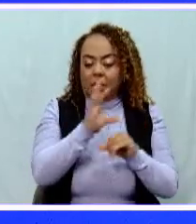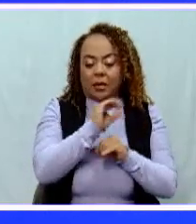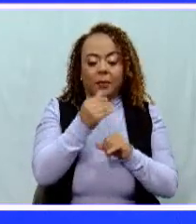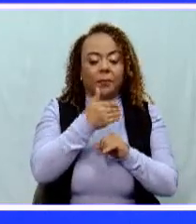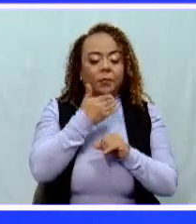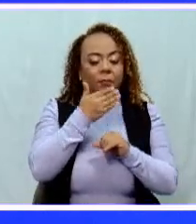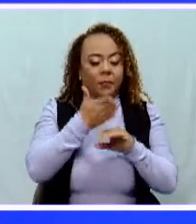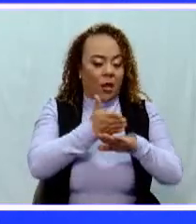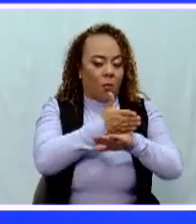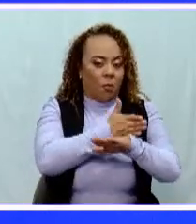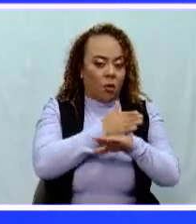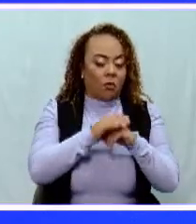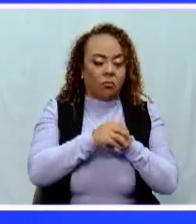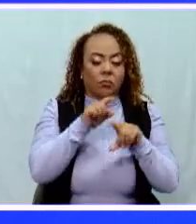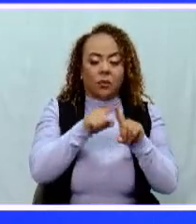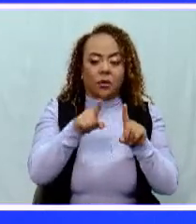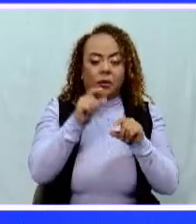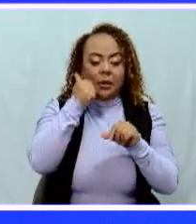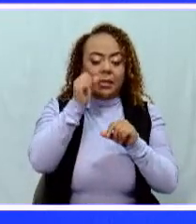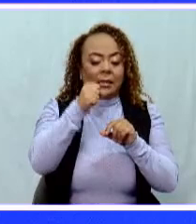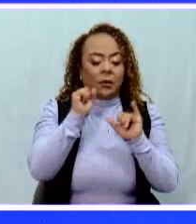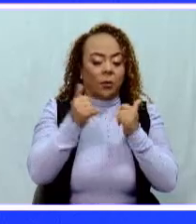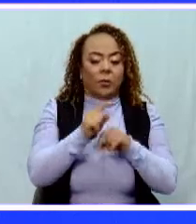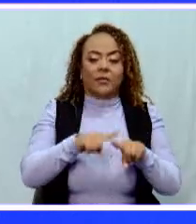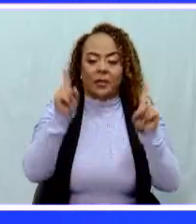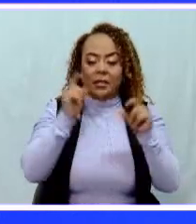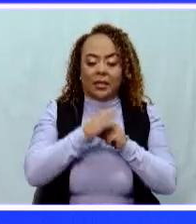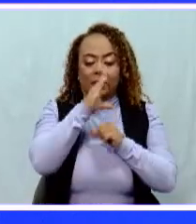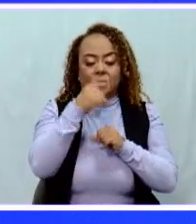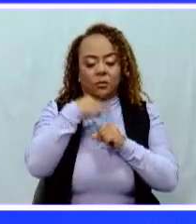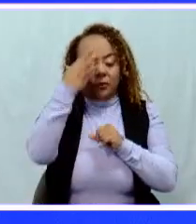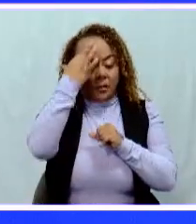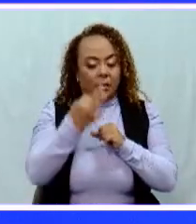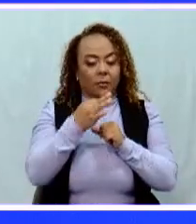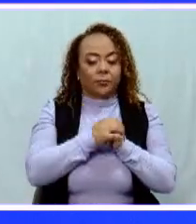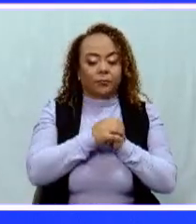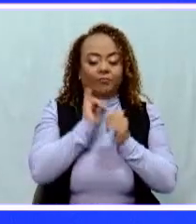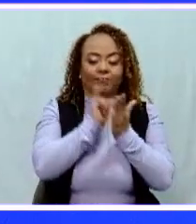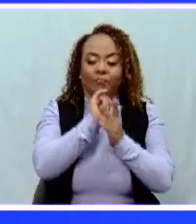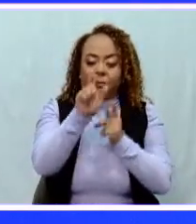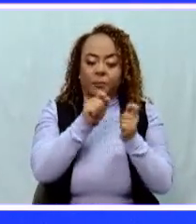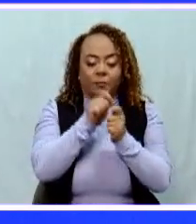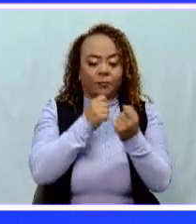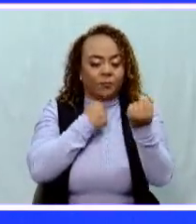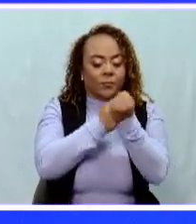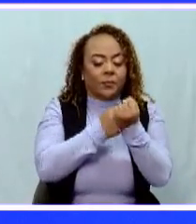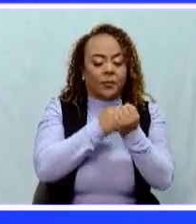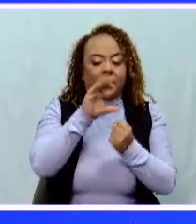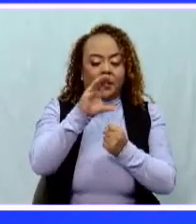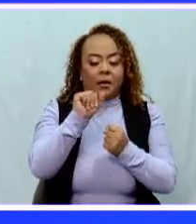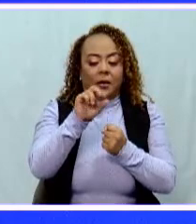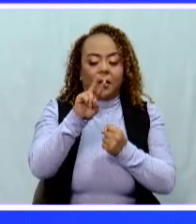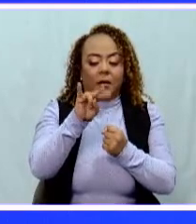en la segunda pero la liga sí se atrevía a jugar un poco distinto ayer y creo que eso es una es un punto a favor de Carey